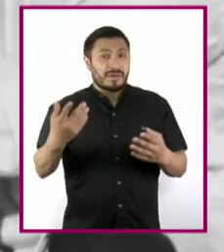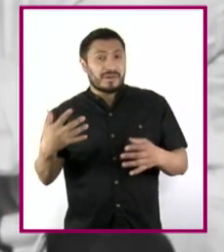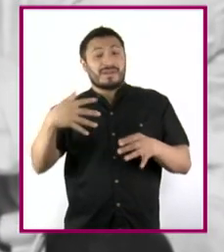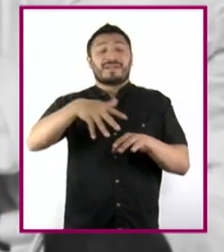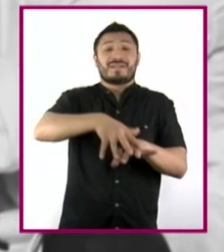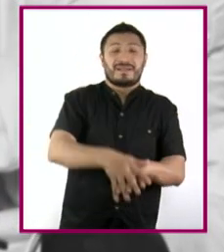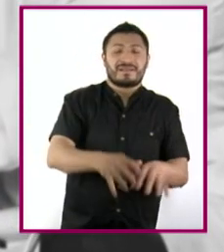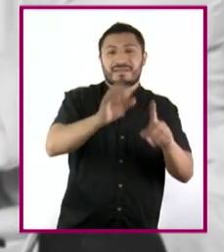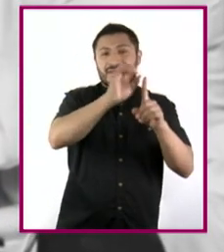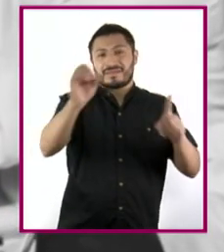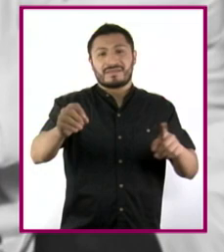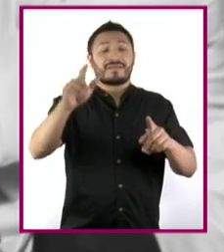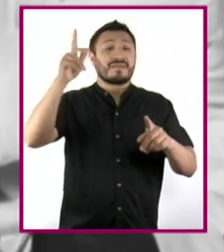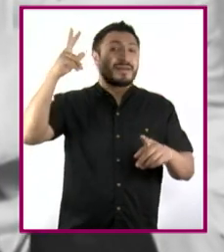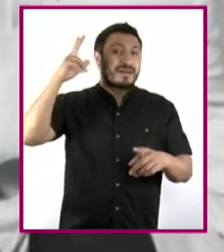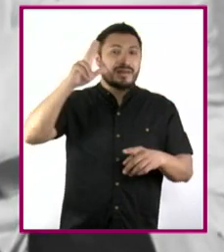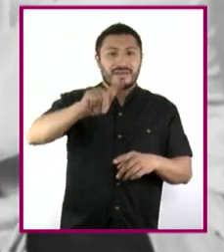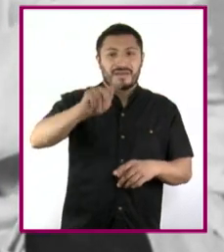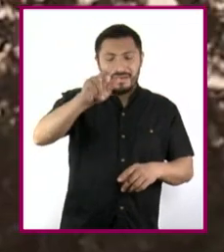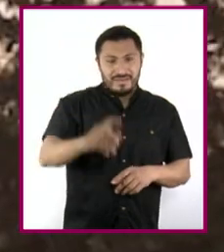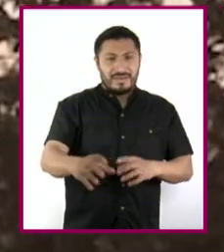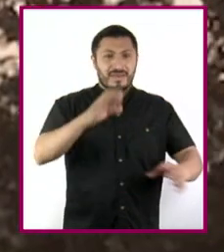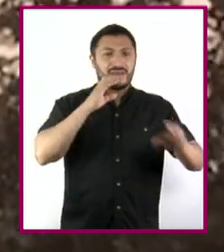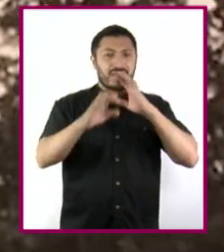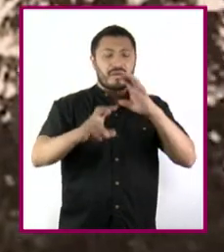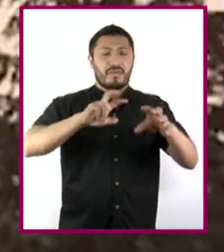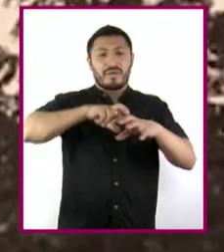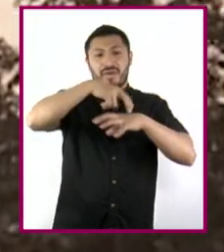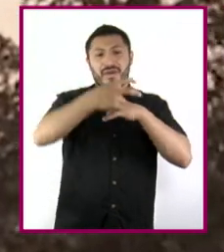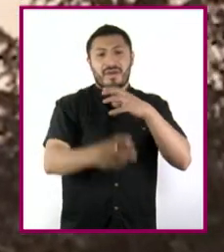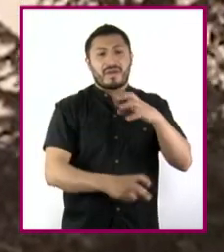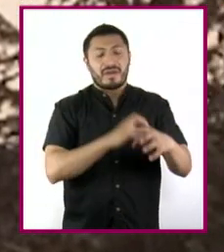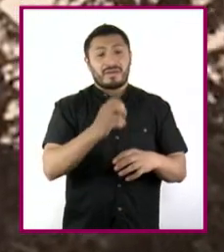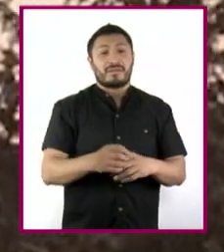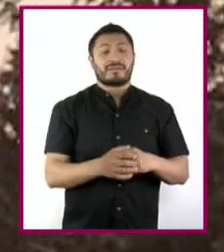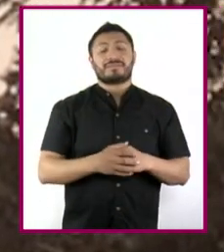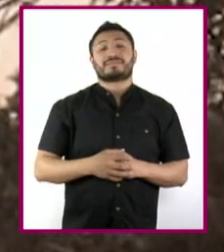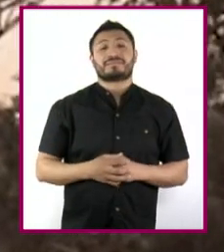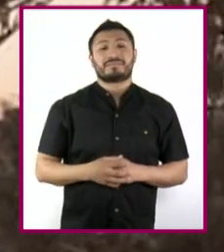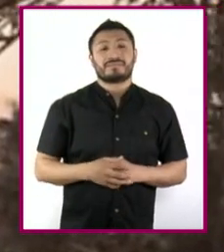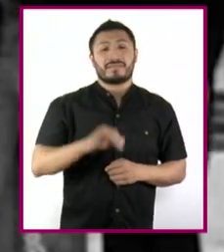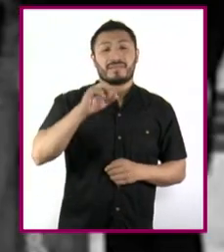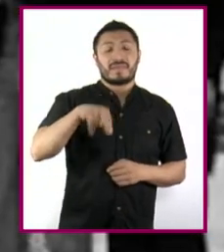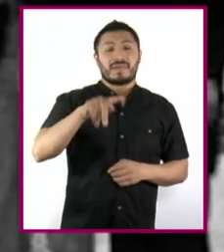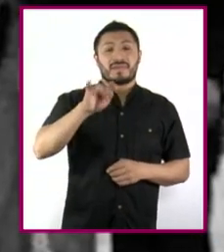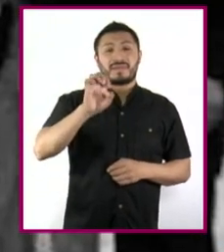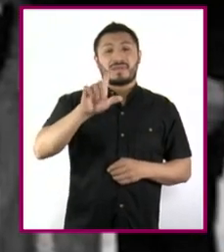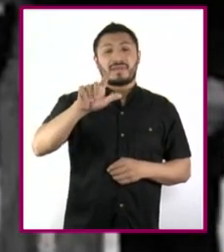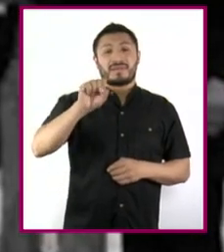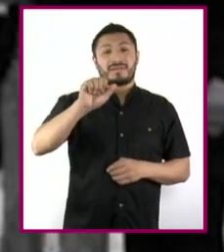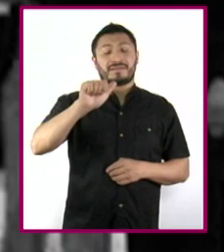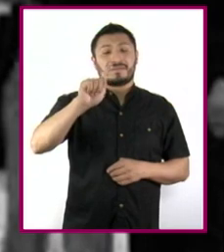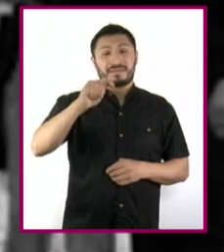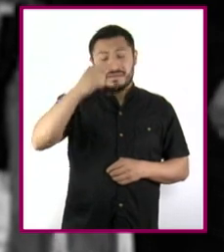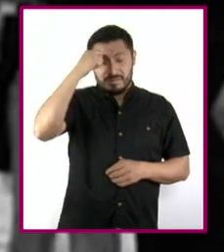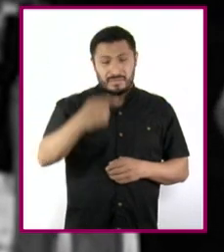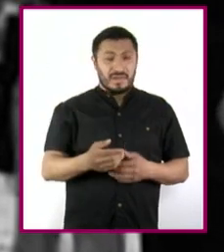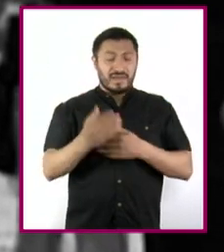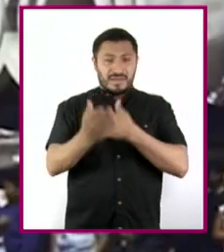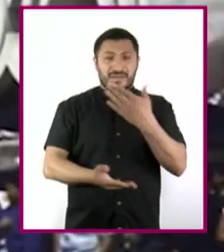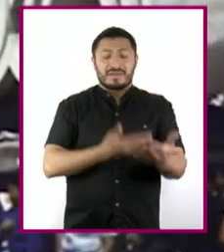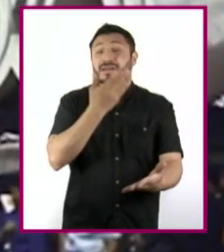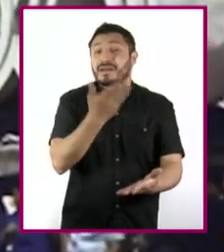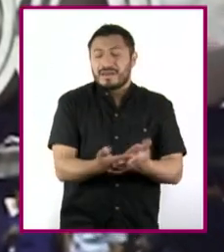a la Organización de Telecomunicaciones Satelitales Intelsat para hacer uso de los servicios que ofrecía este